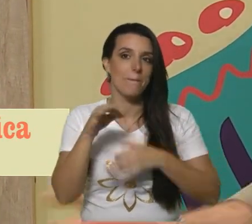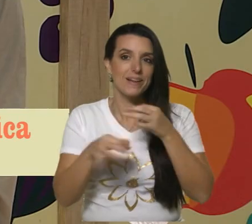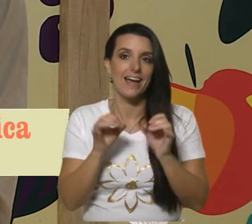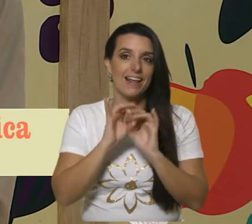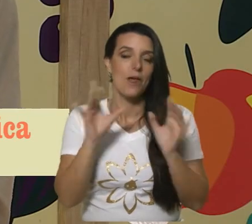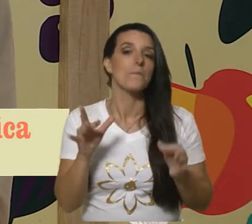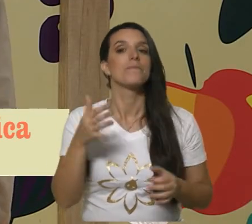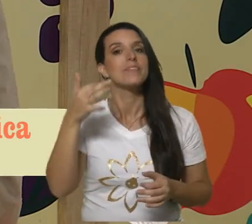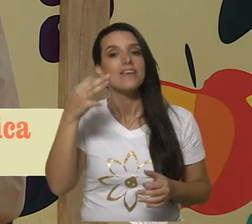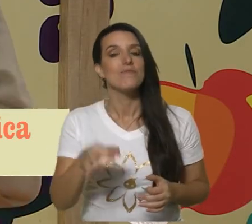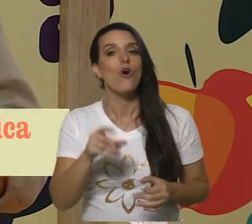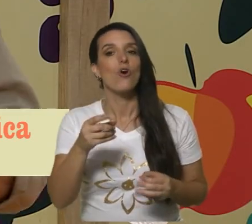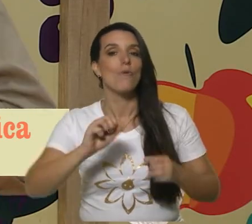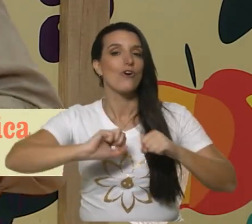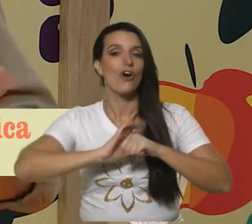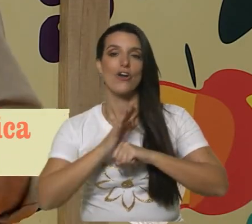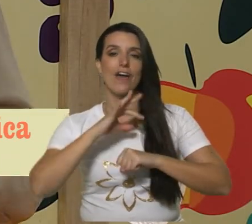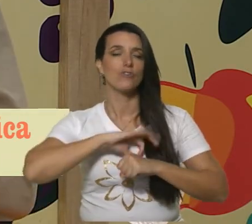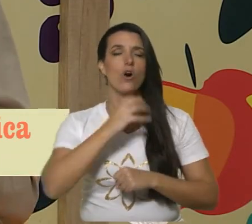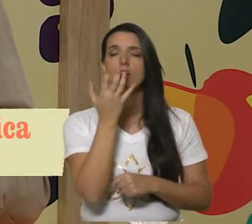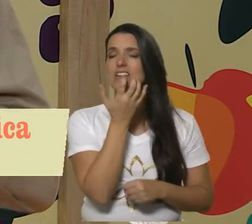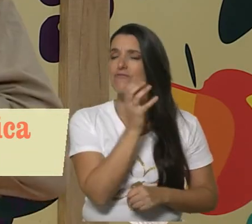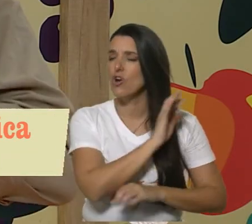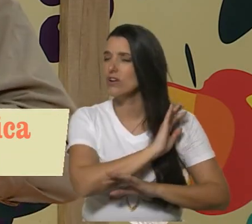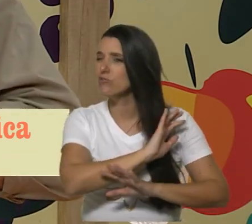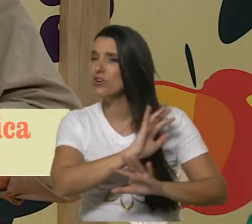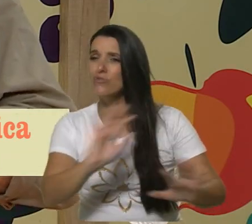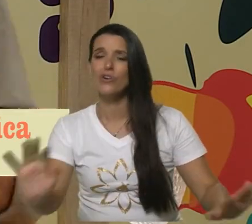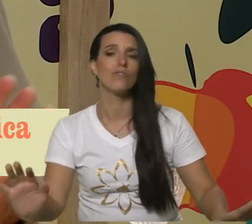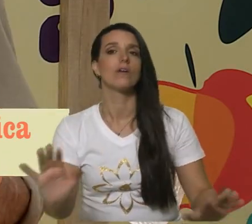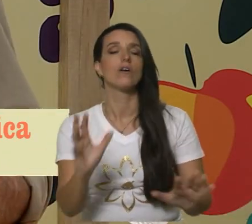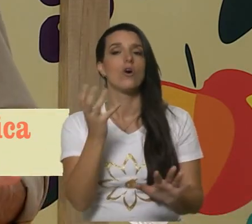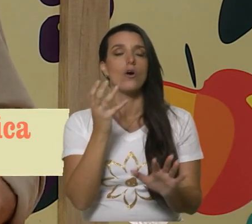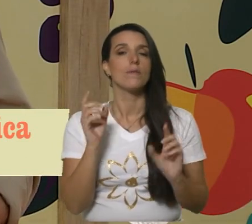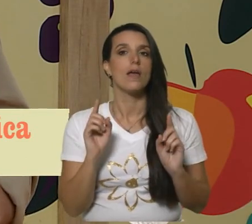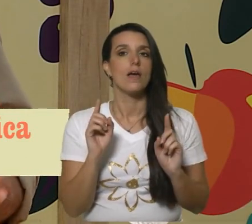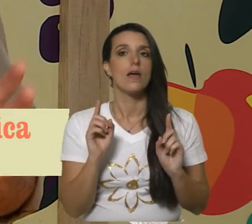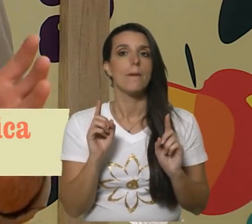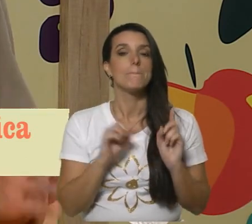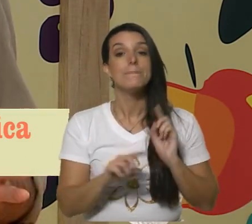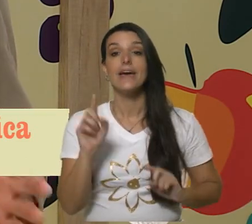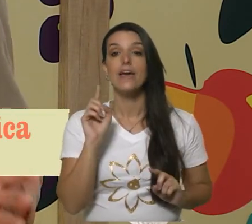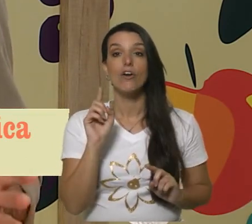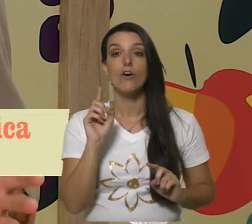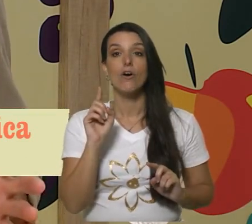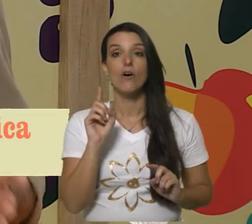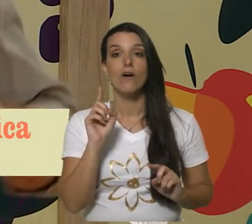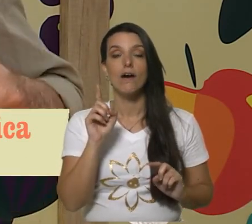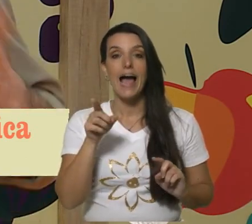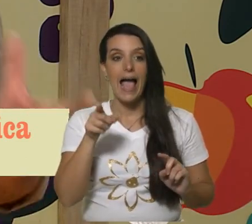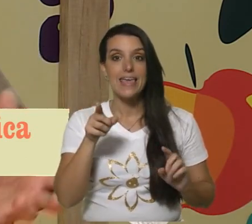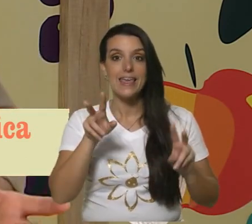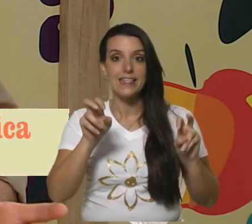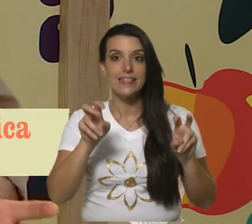familiar es increíble como la pandemia fue un desastre una tragedia absoluta para todo el mundo Pero dentro de esa burbuja